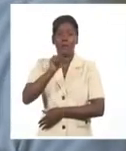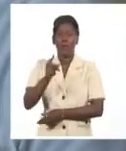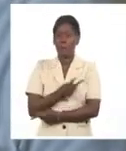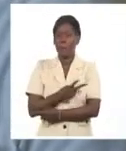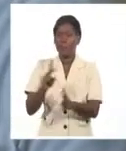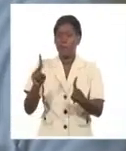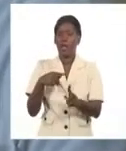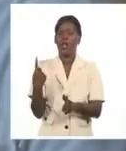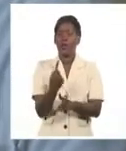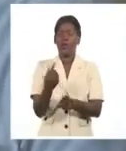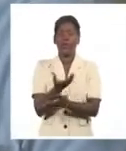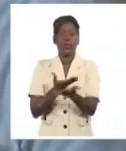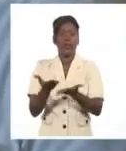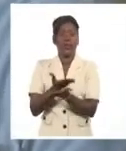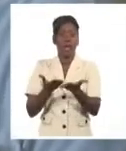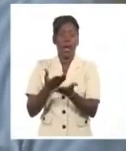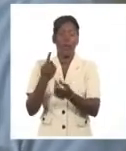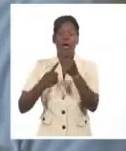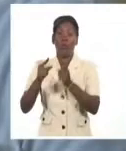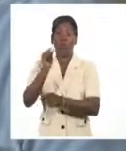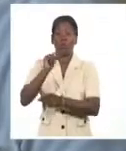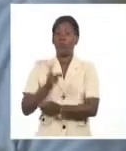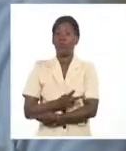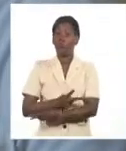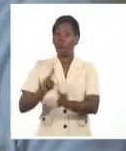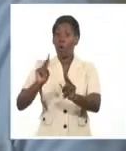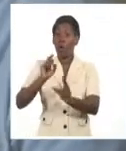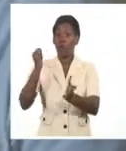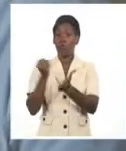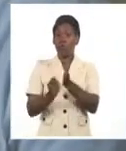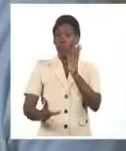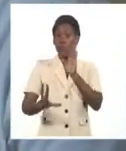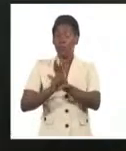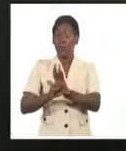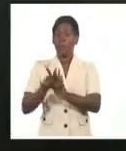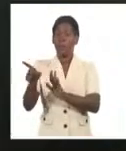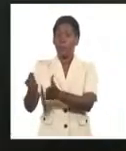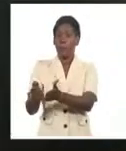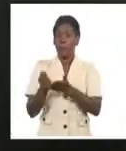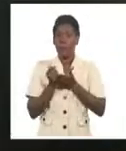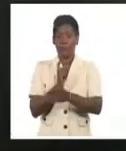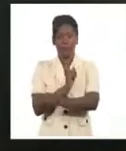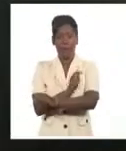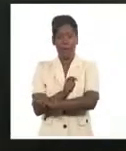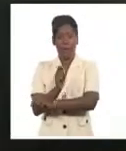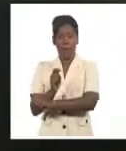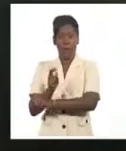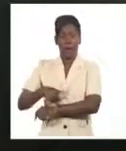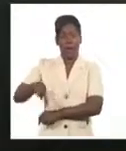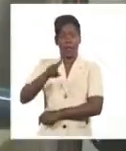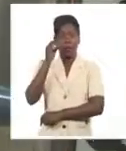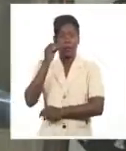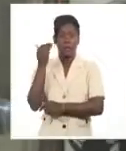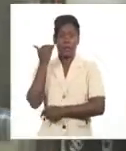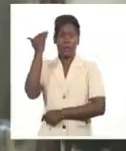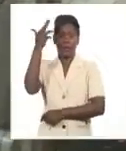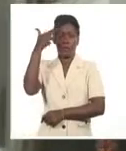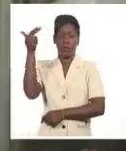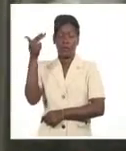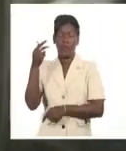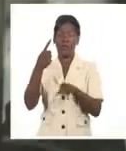también colaboran con la docencia, porque nosotros mandamos a los residentes a formarse en cada uno de los lugares. A pesar de las limitaciones de recursos,